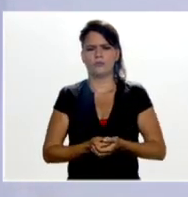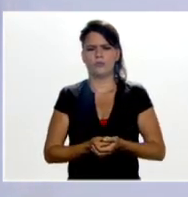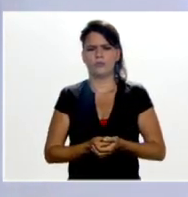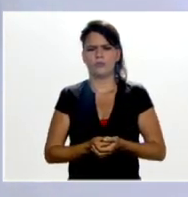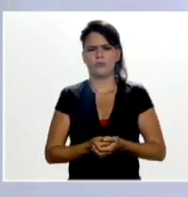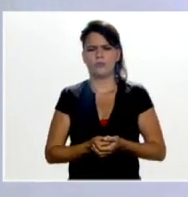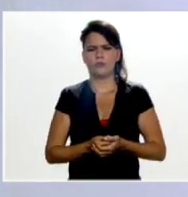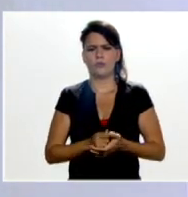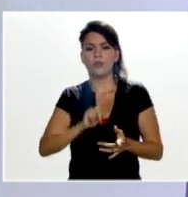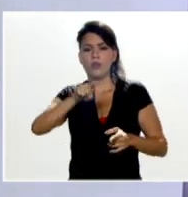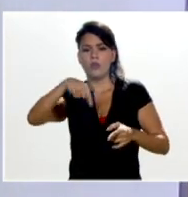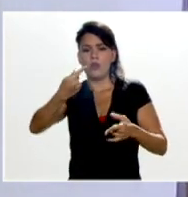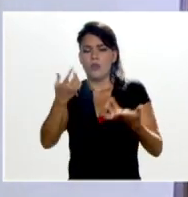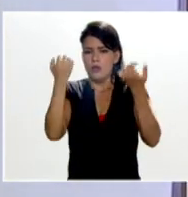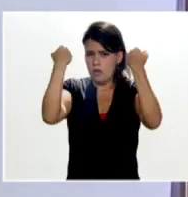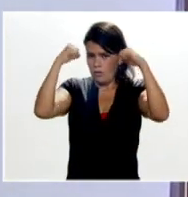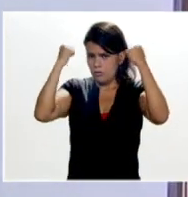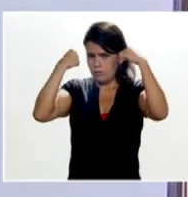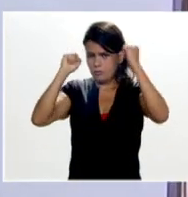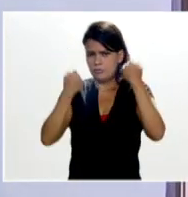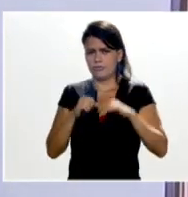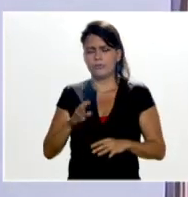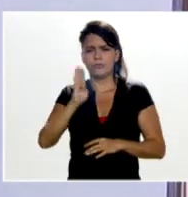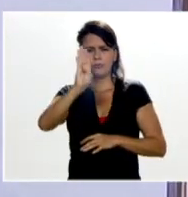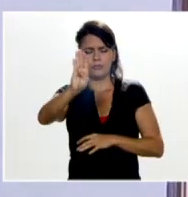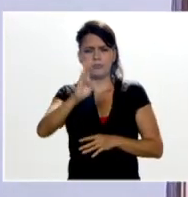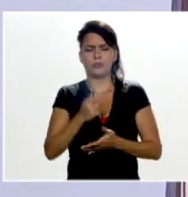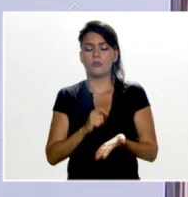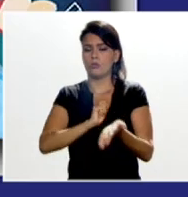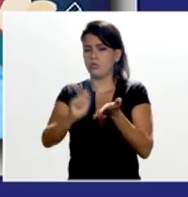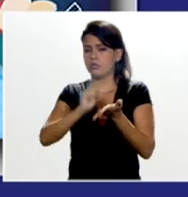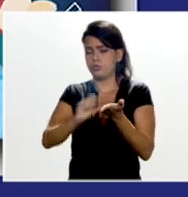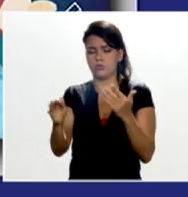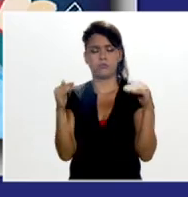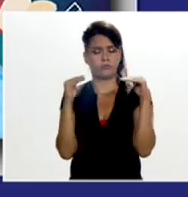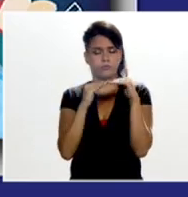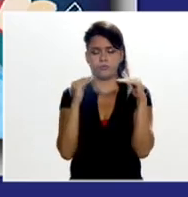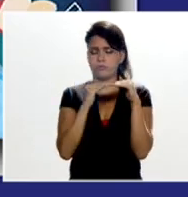Pasamos al ejercicio B. Lo escribimos tal cual.